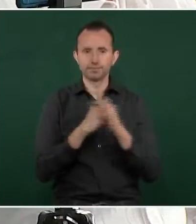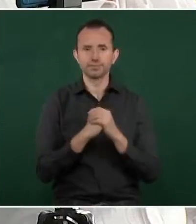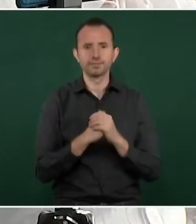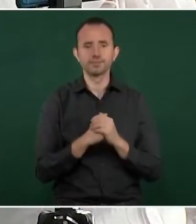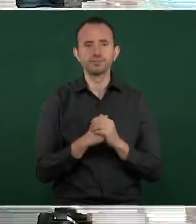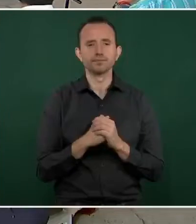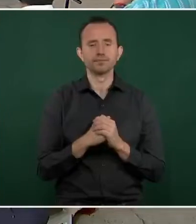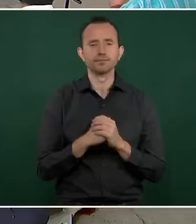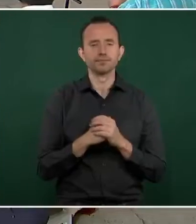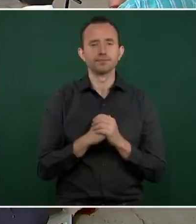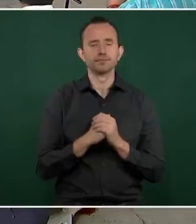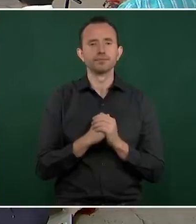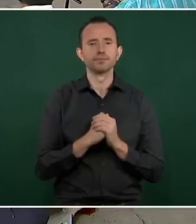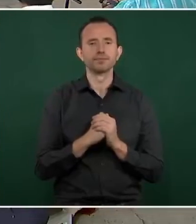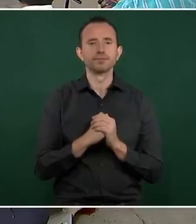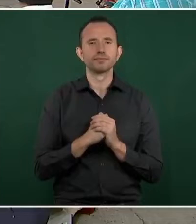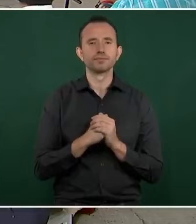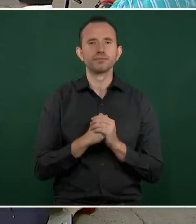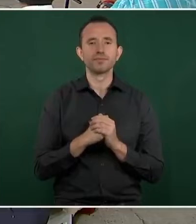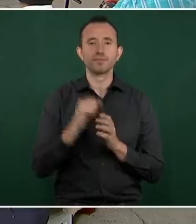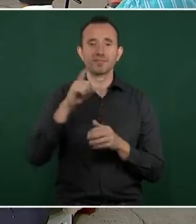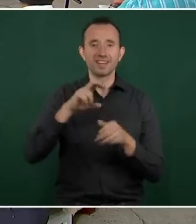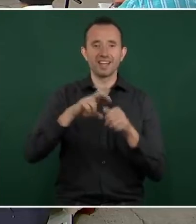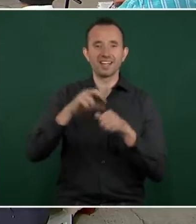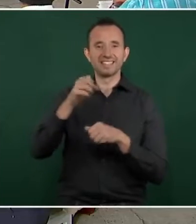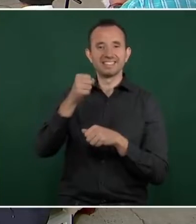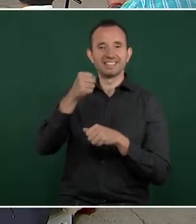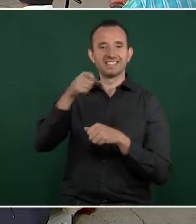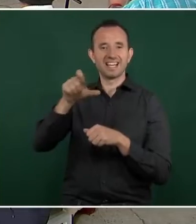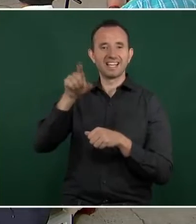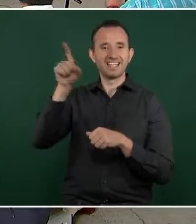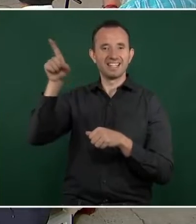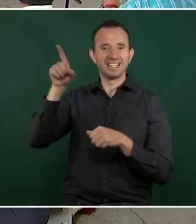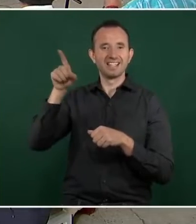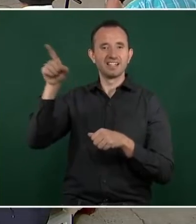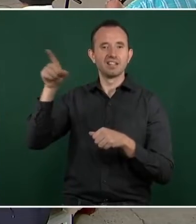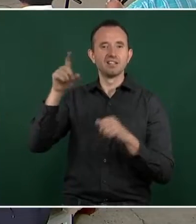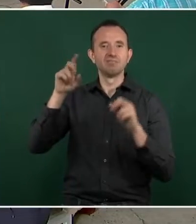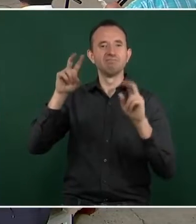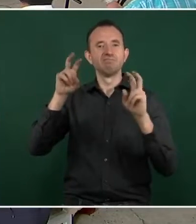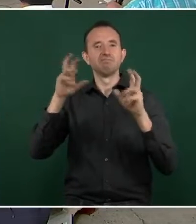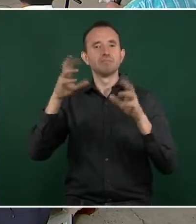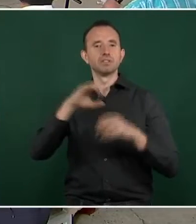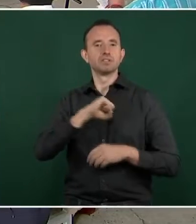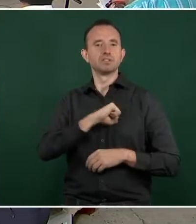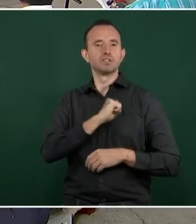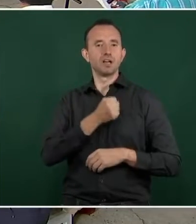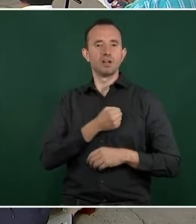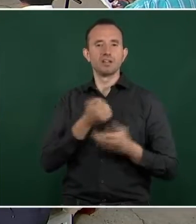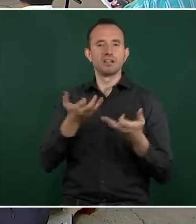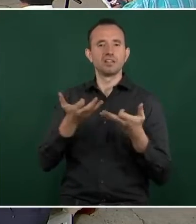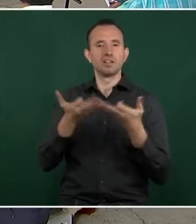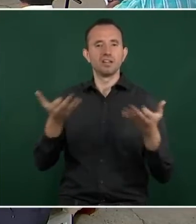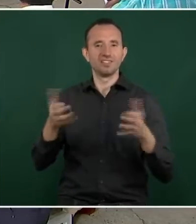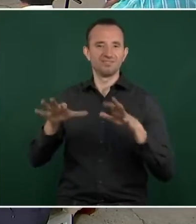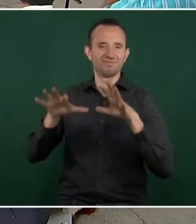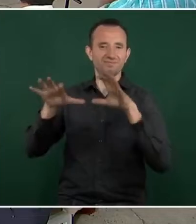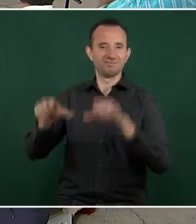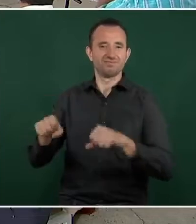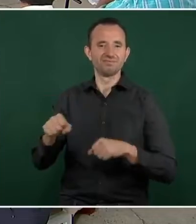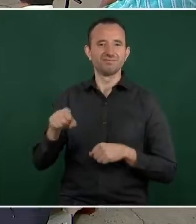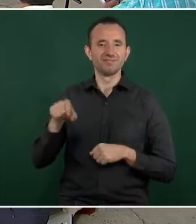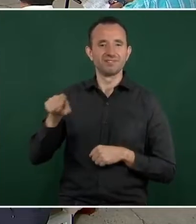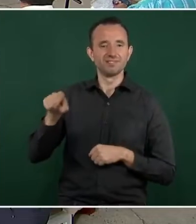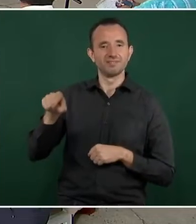lo de San Quintín, el tema de la salud, el tema de la tenencia de la tierra es muy parecido, y lo de el